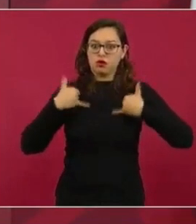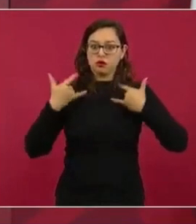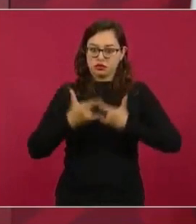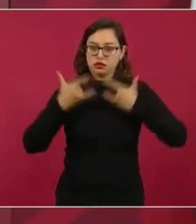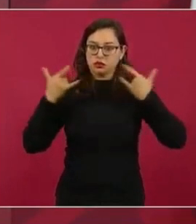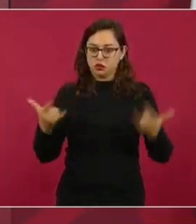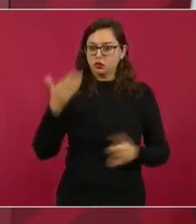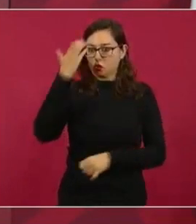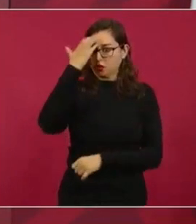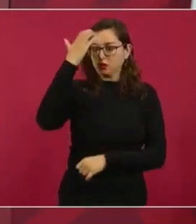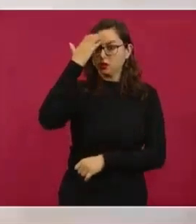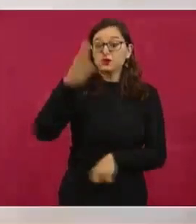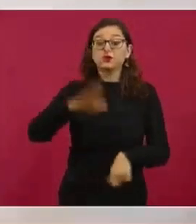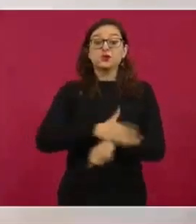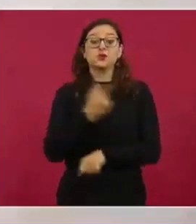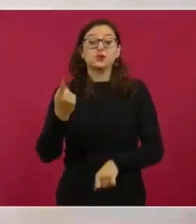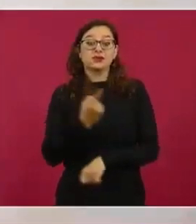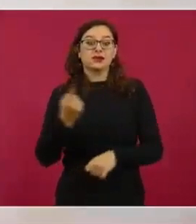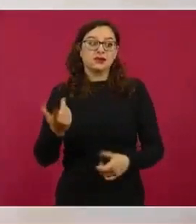Porque estamos hablando de